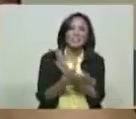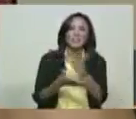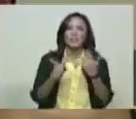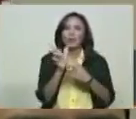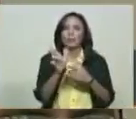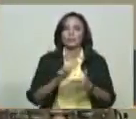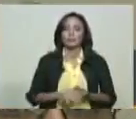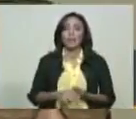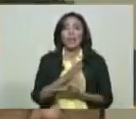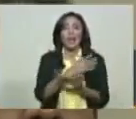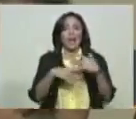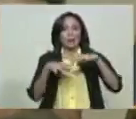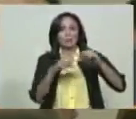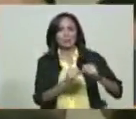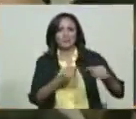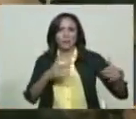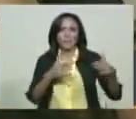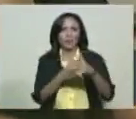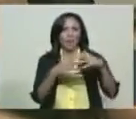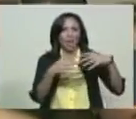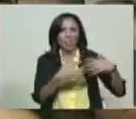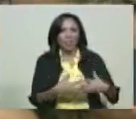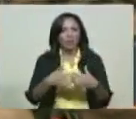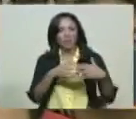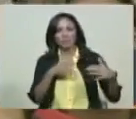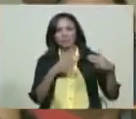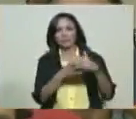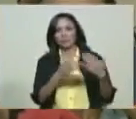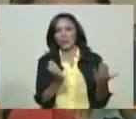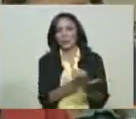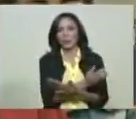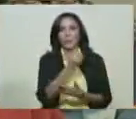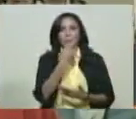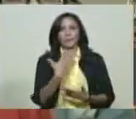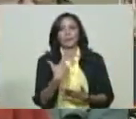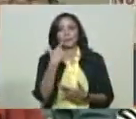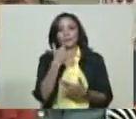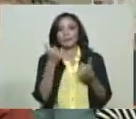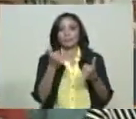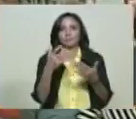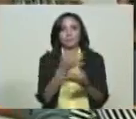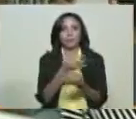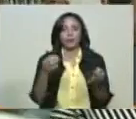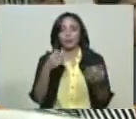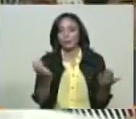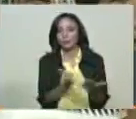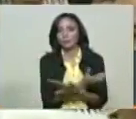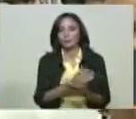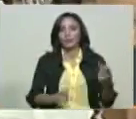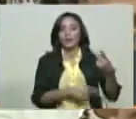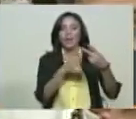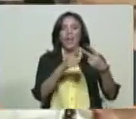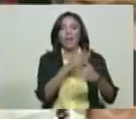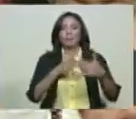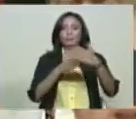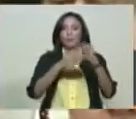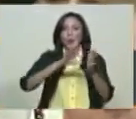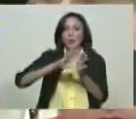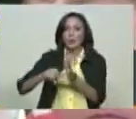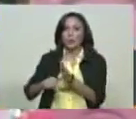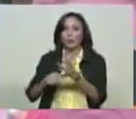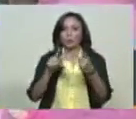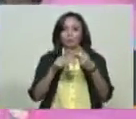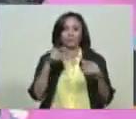anticapitalista y antiimperialista una vez anticorrupción a